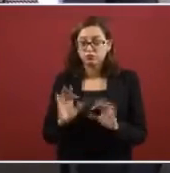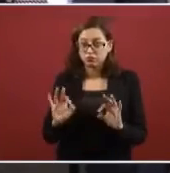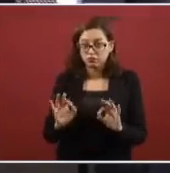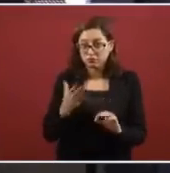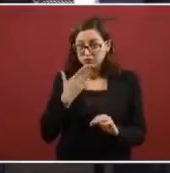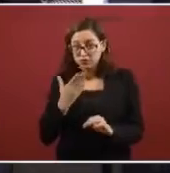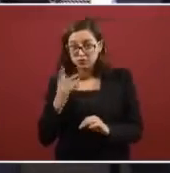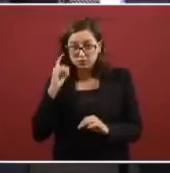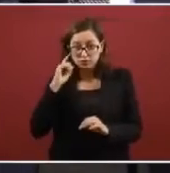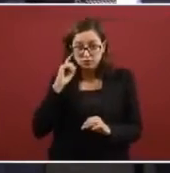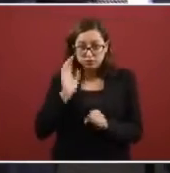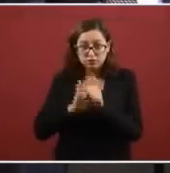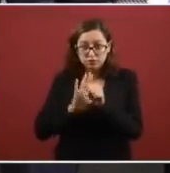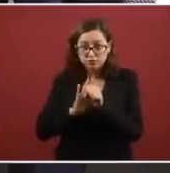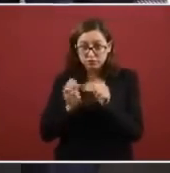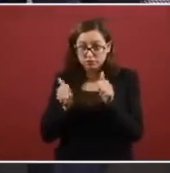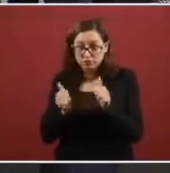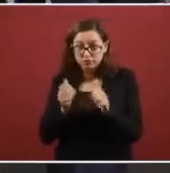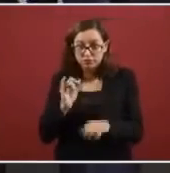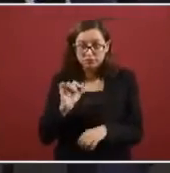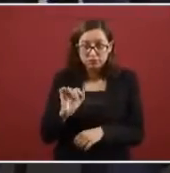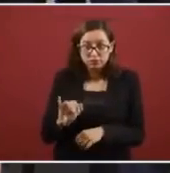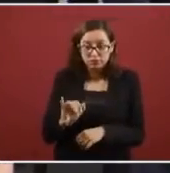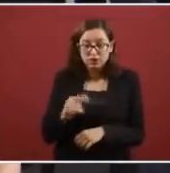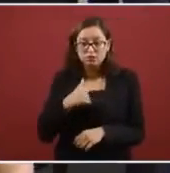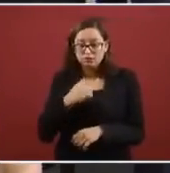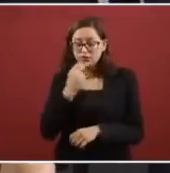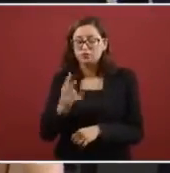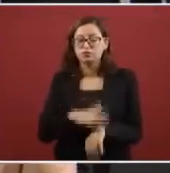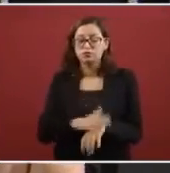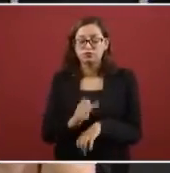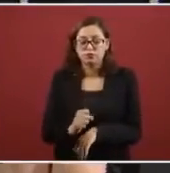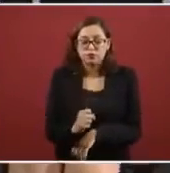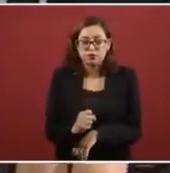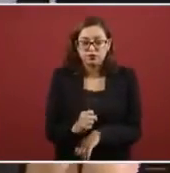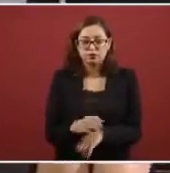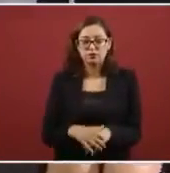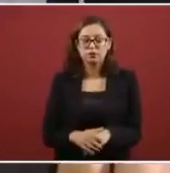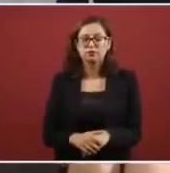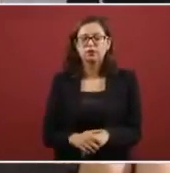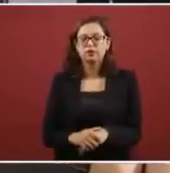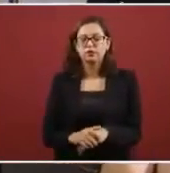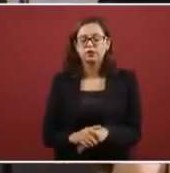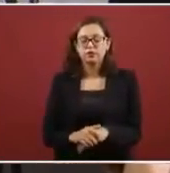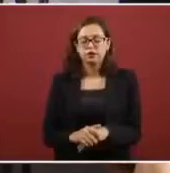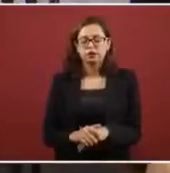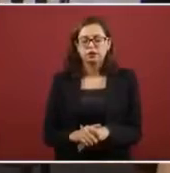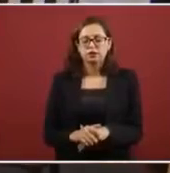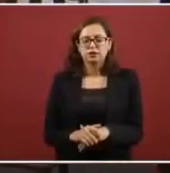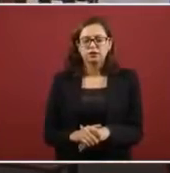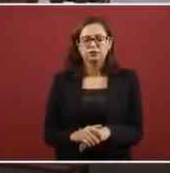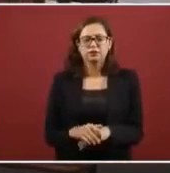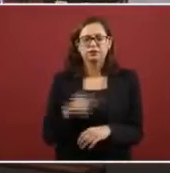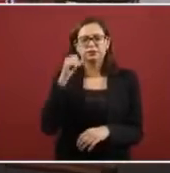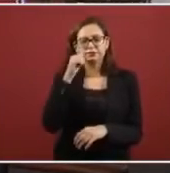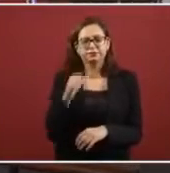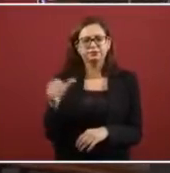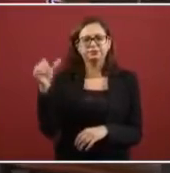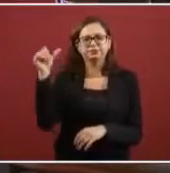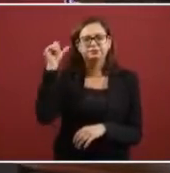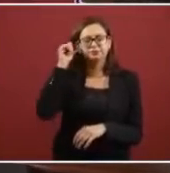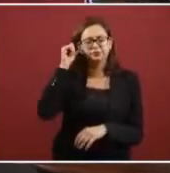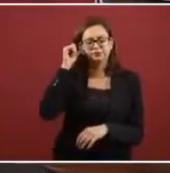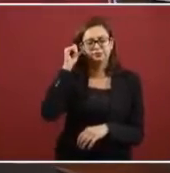¿Sí? Okay. Voy a hablar más fuerte. Entonces, como señalaba yo, entregamos el día de ayer